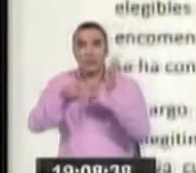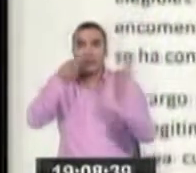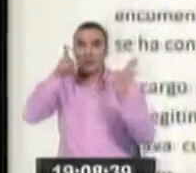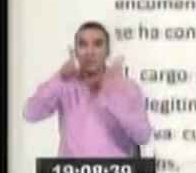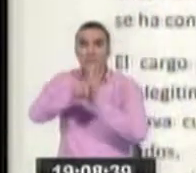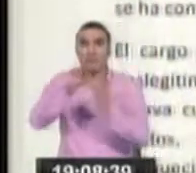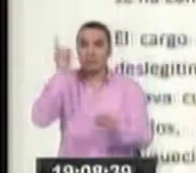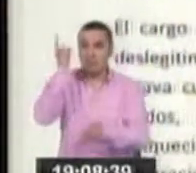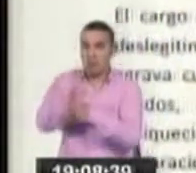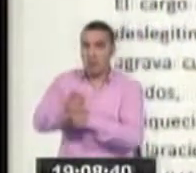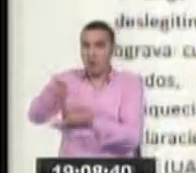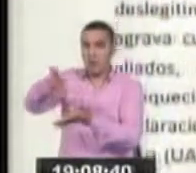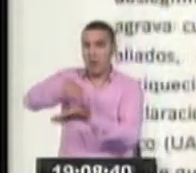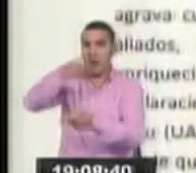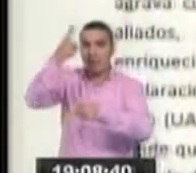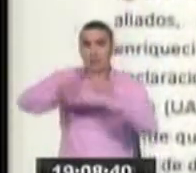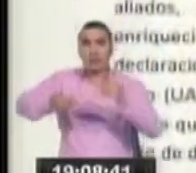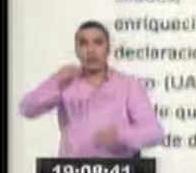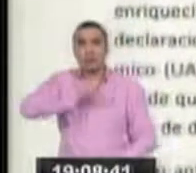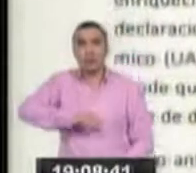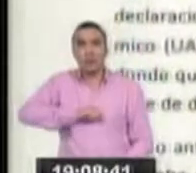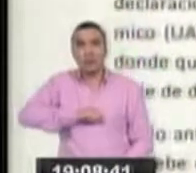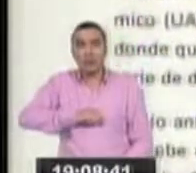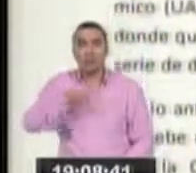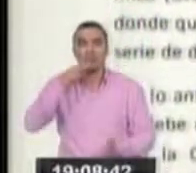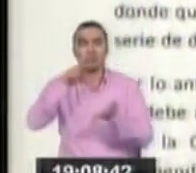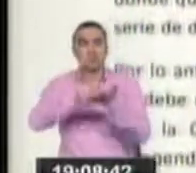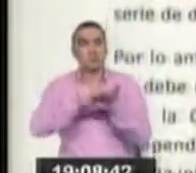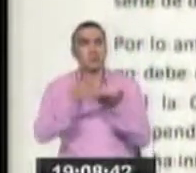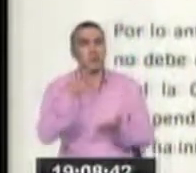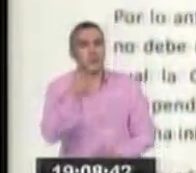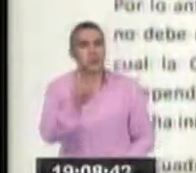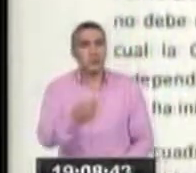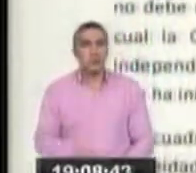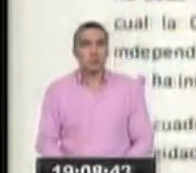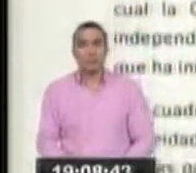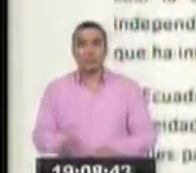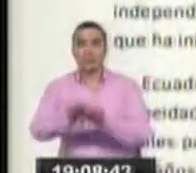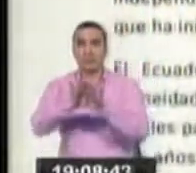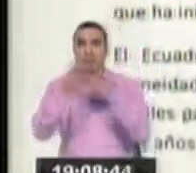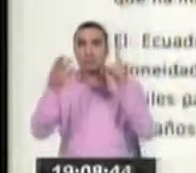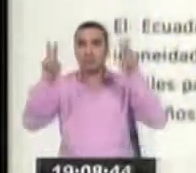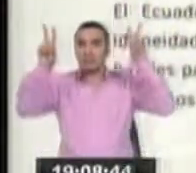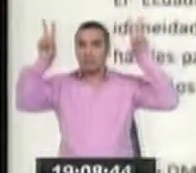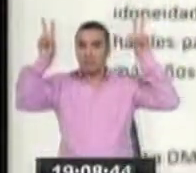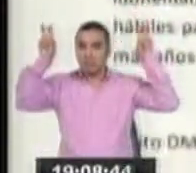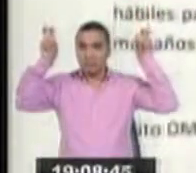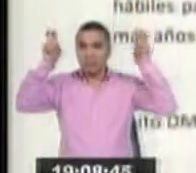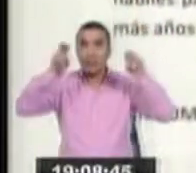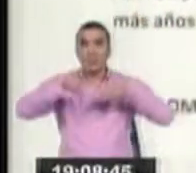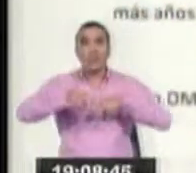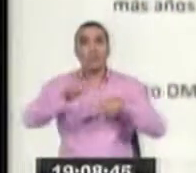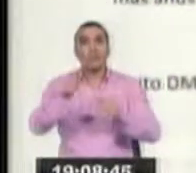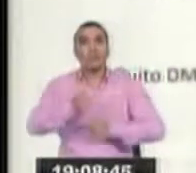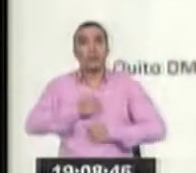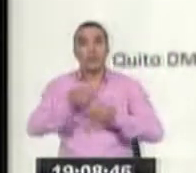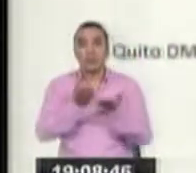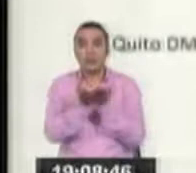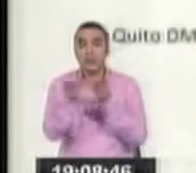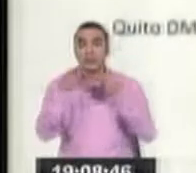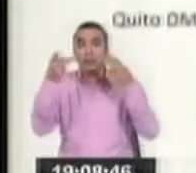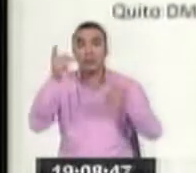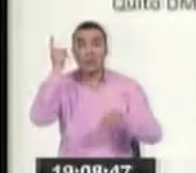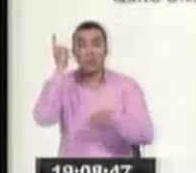cobros indebidos que enfrenta. En el documento señala lo siguiente, abrimos comillas. La naturaleza del servicio público exige